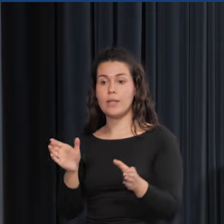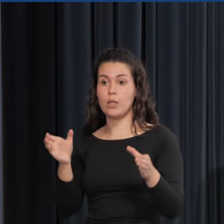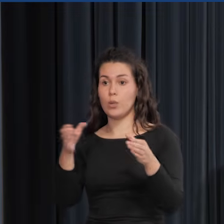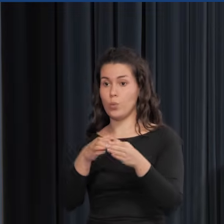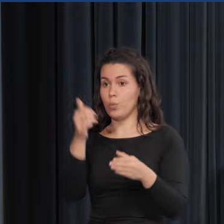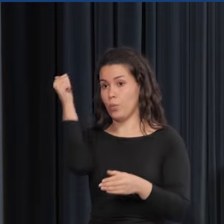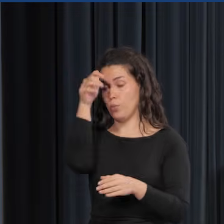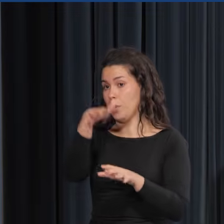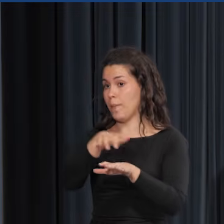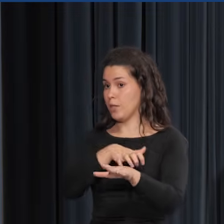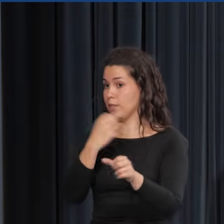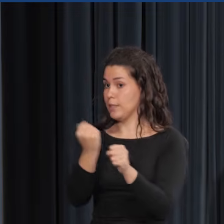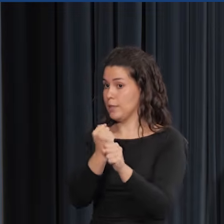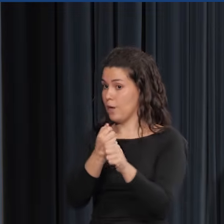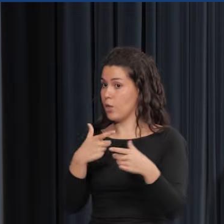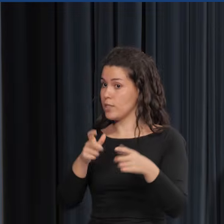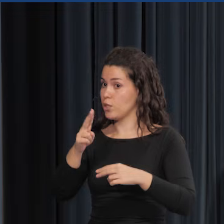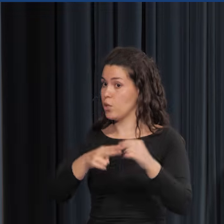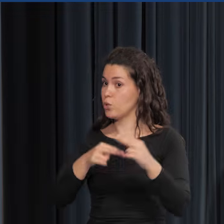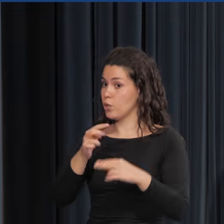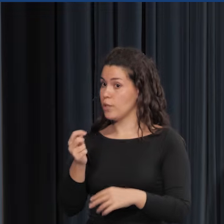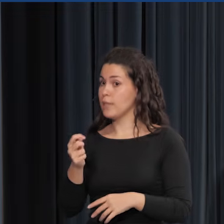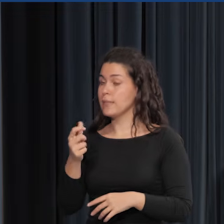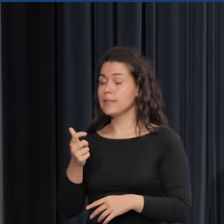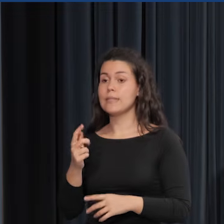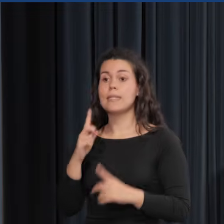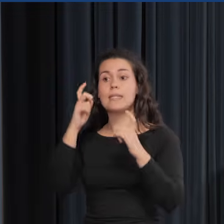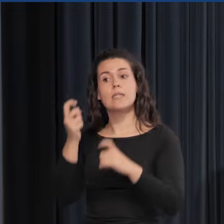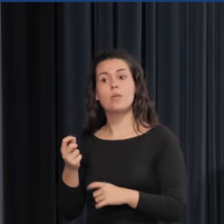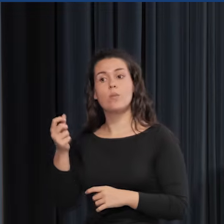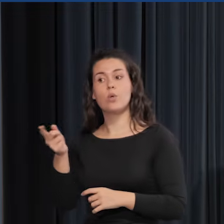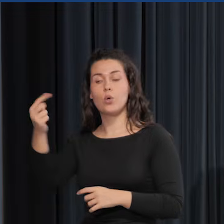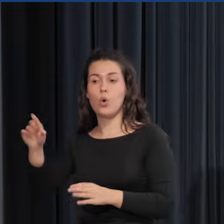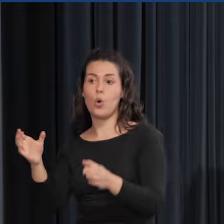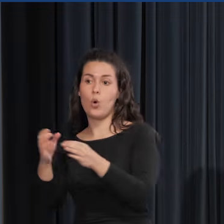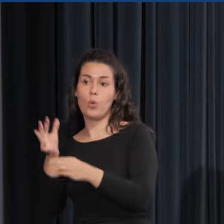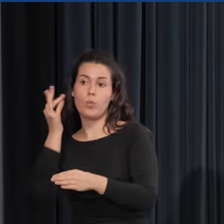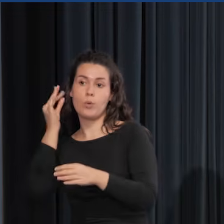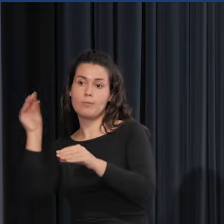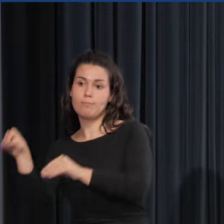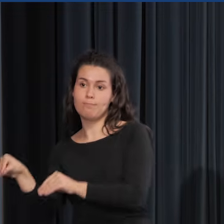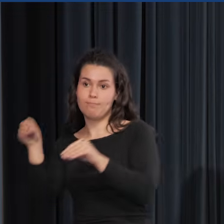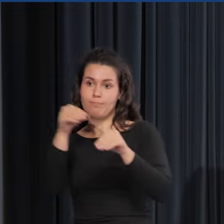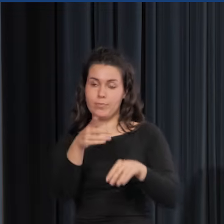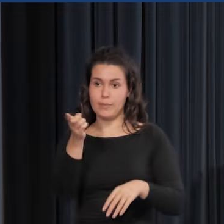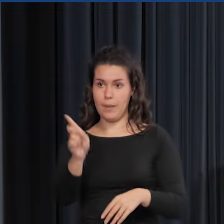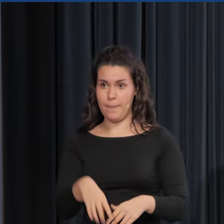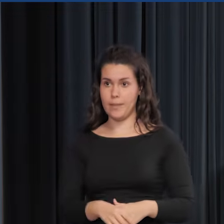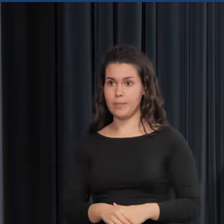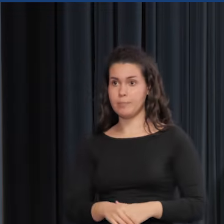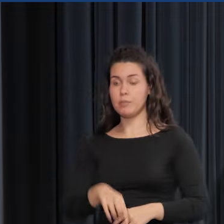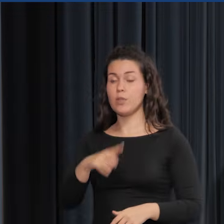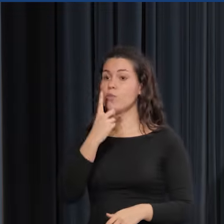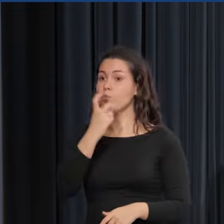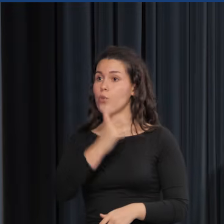masculinizado, como bien ha comentado Irene. Entonces, el observatorio es una de las herramientas importantes para la hora